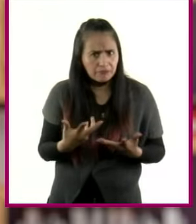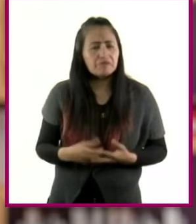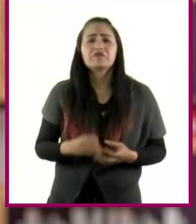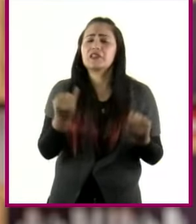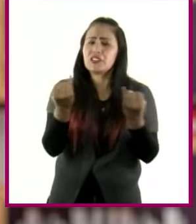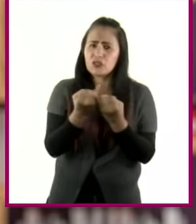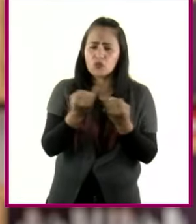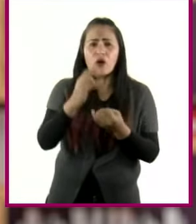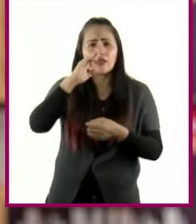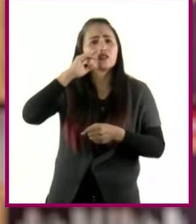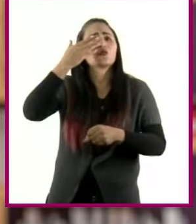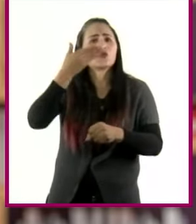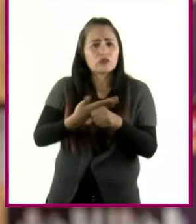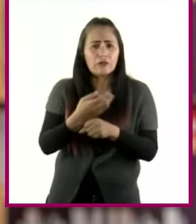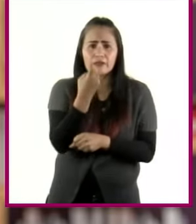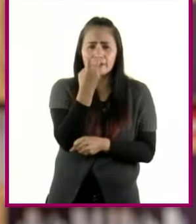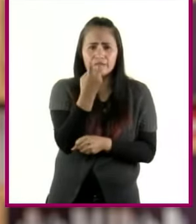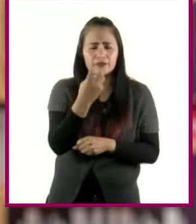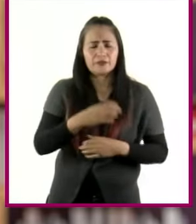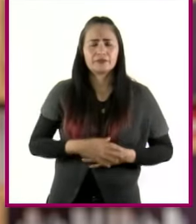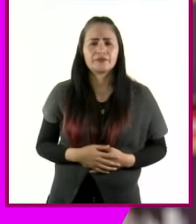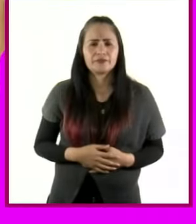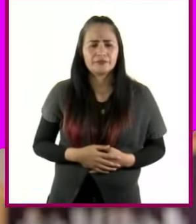una responsabilidad con esa elección.